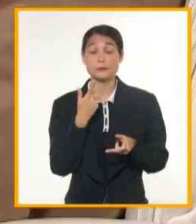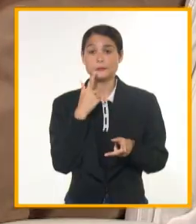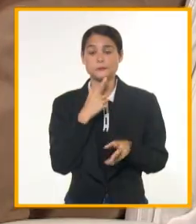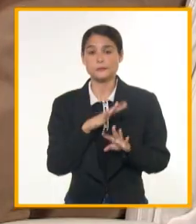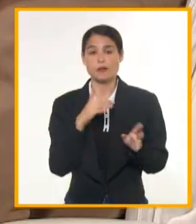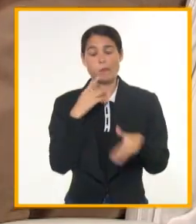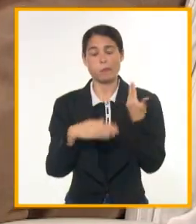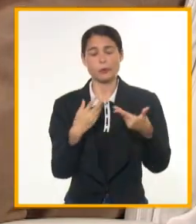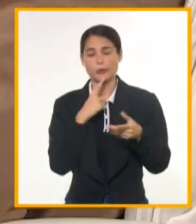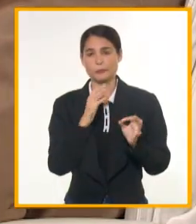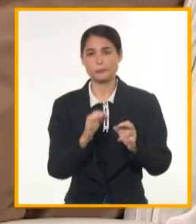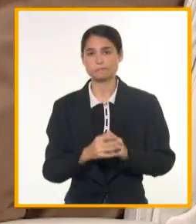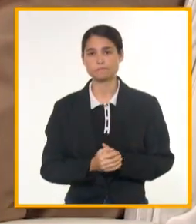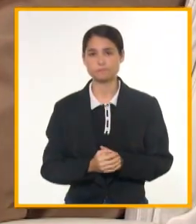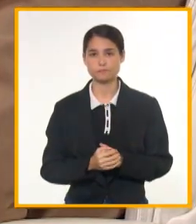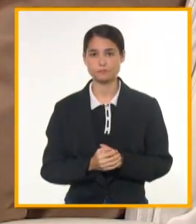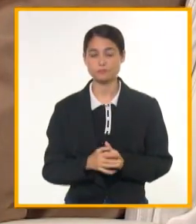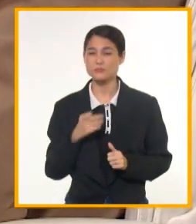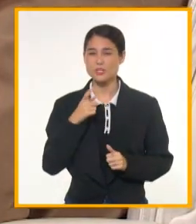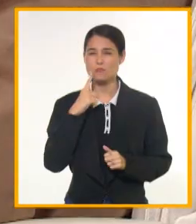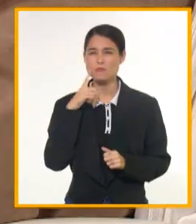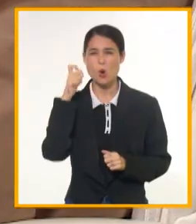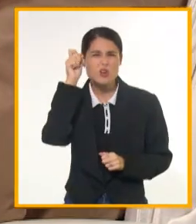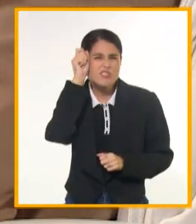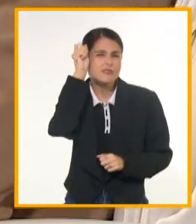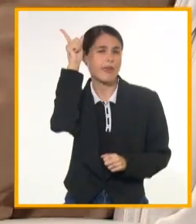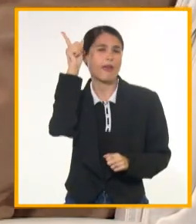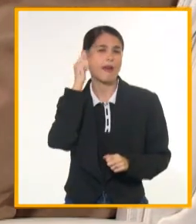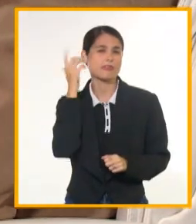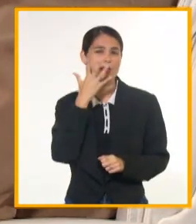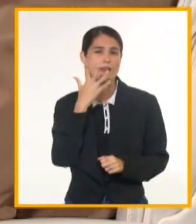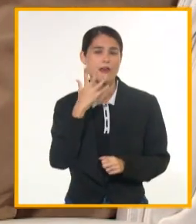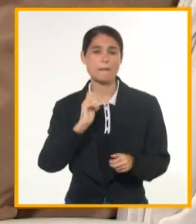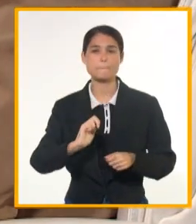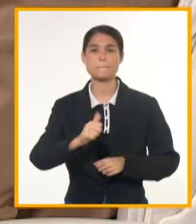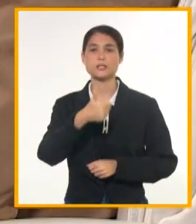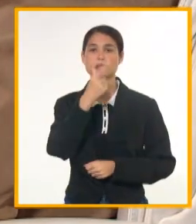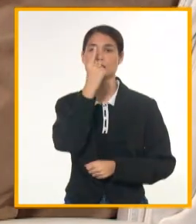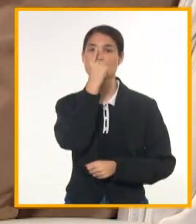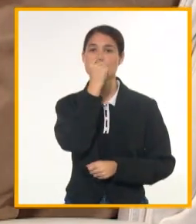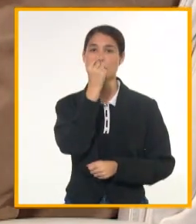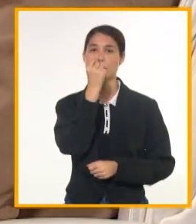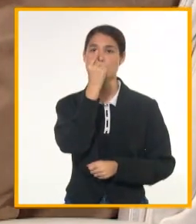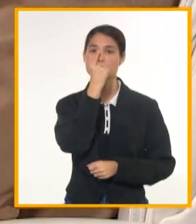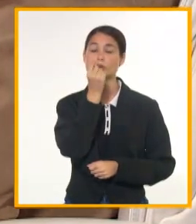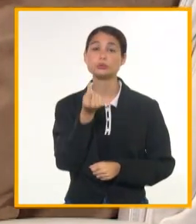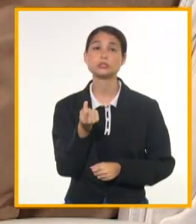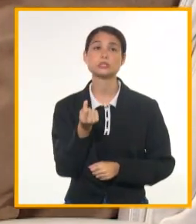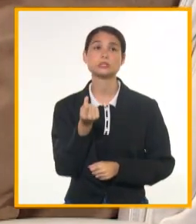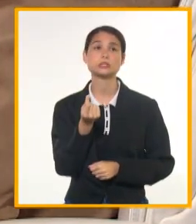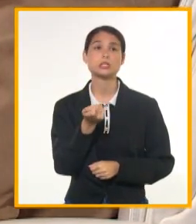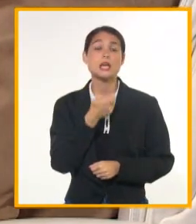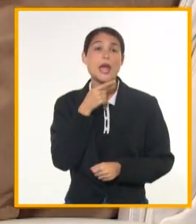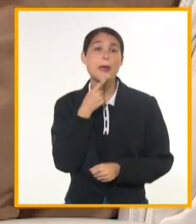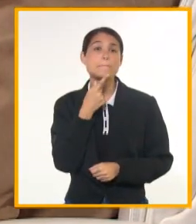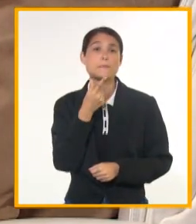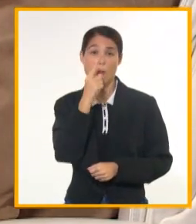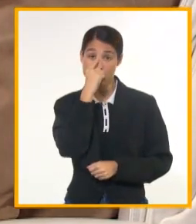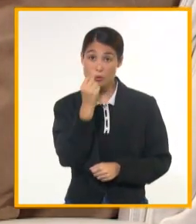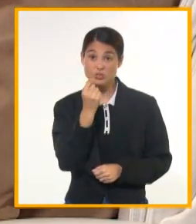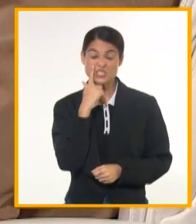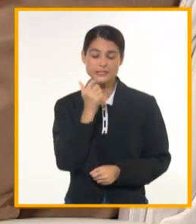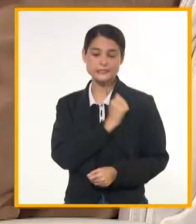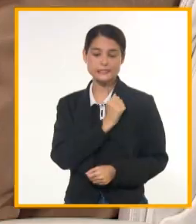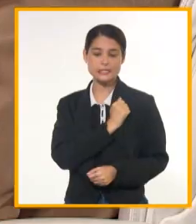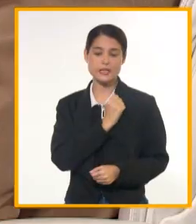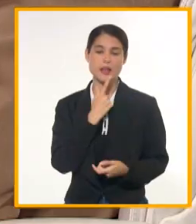esta idea de Putin de cambiar al presidente, de hablar con otra autoridad,